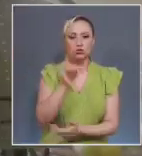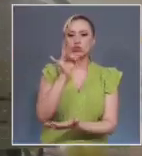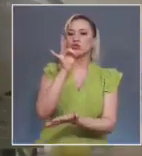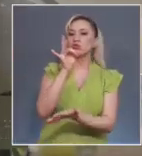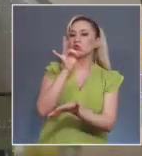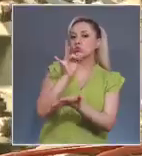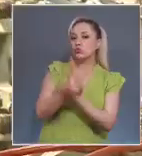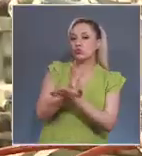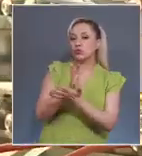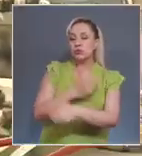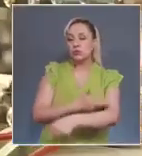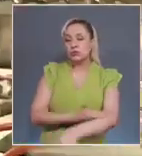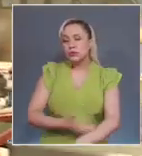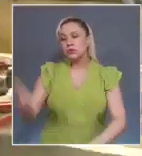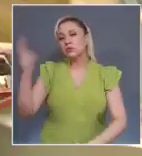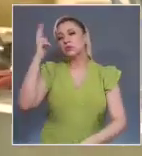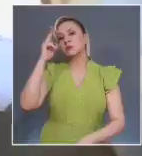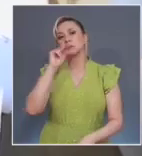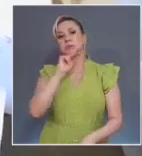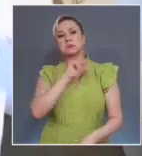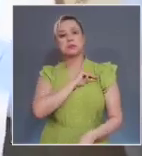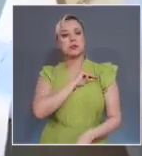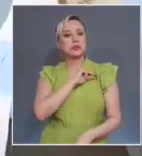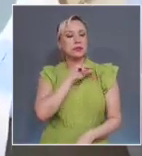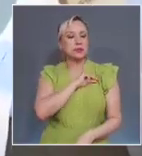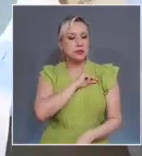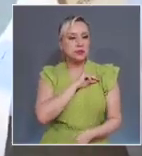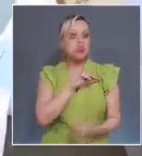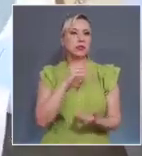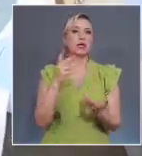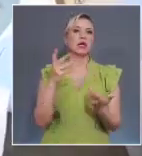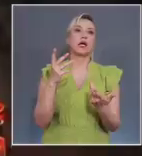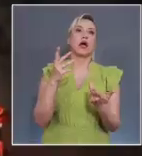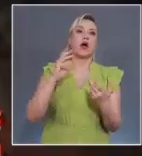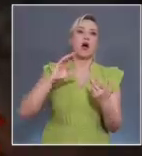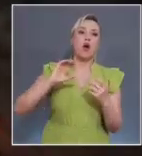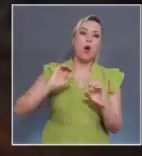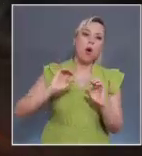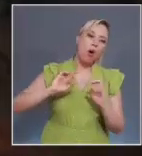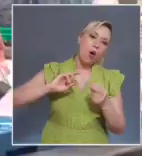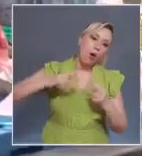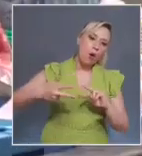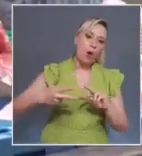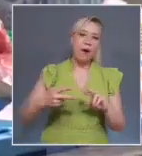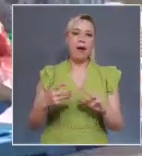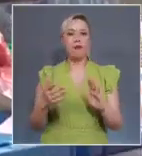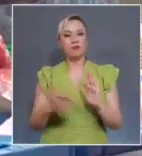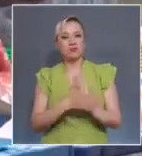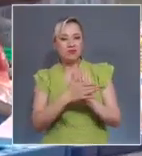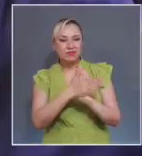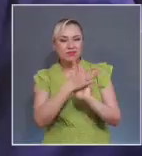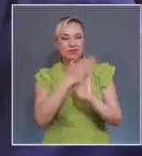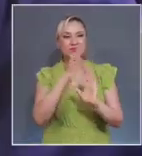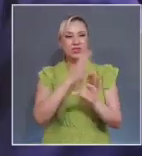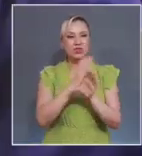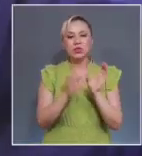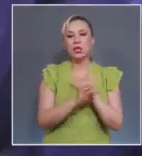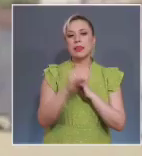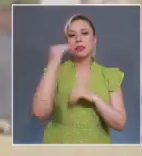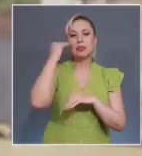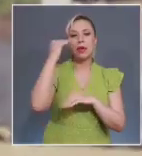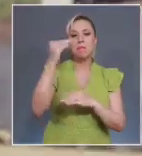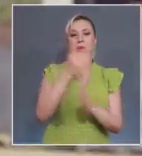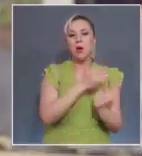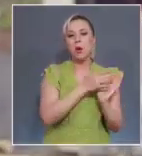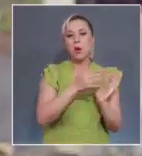servicios especializados o de ejecución de obras especializadas. La sala validó diversos requisitos impuestos a las